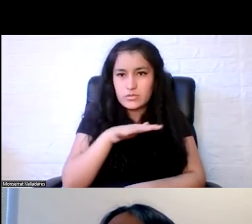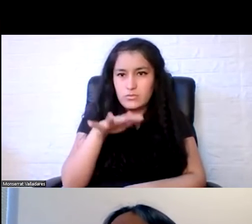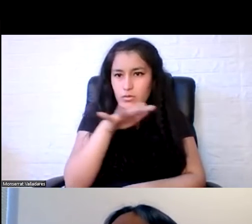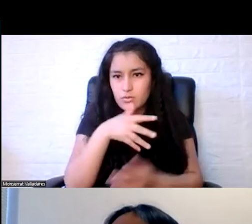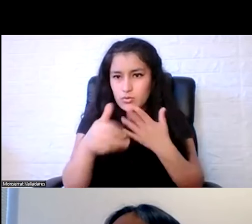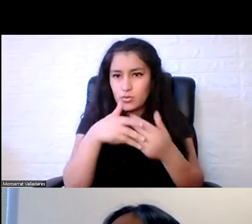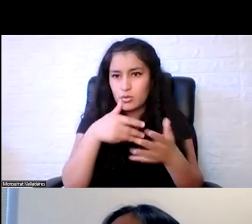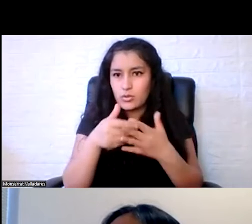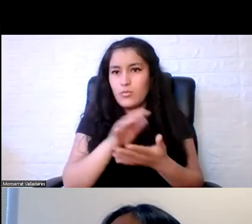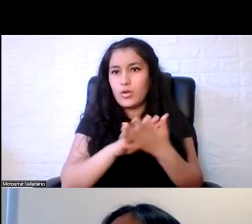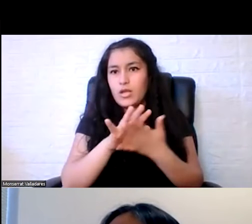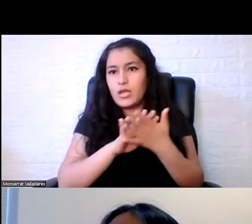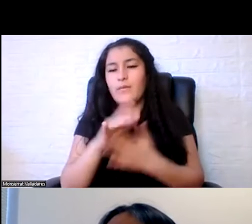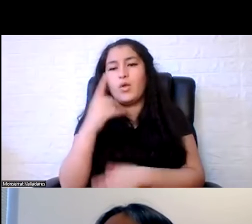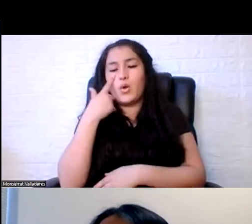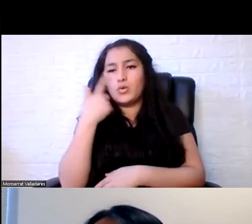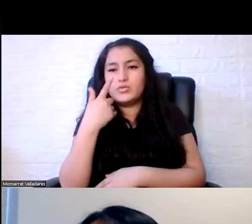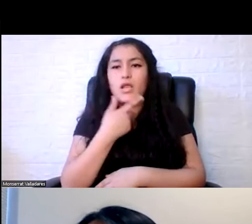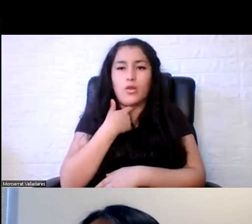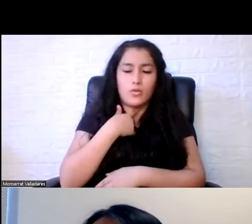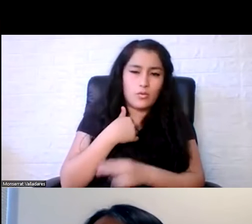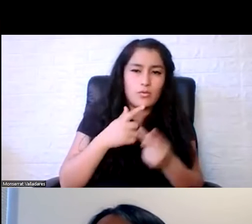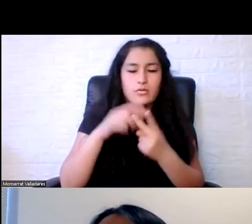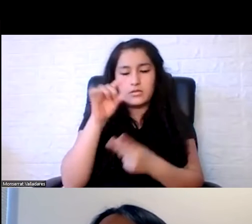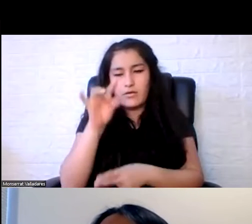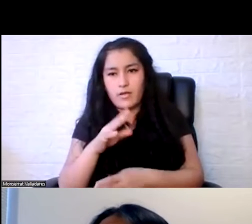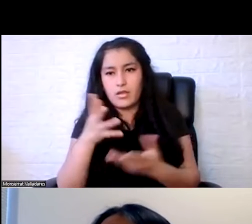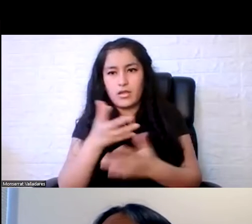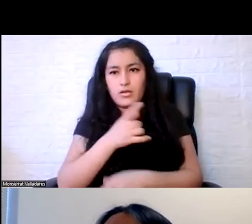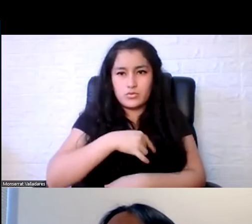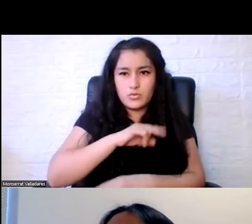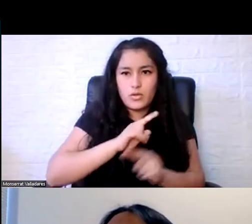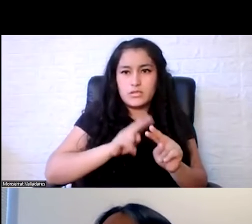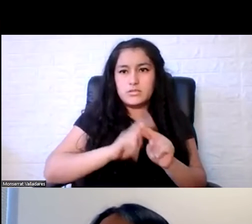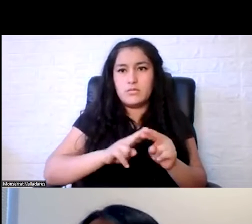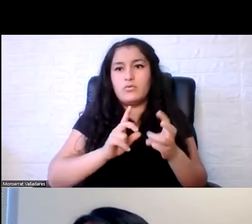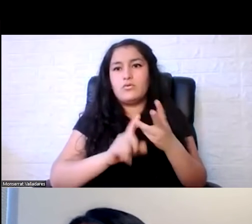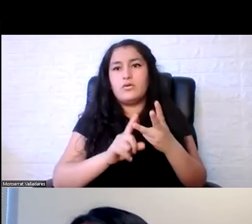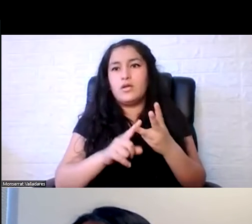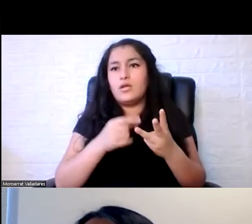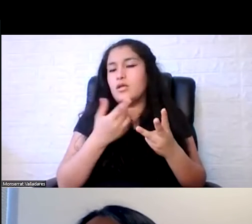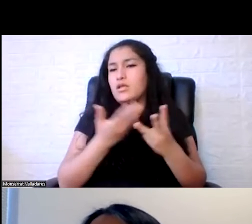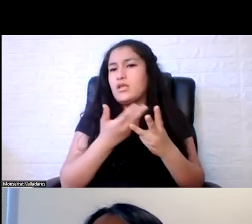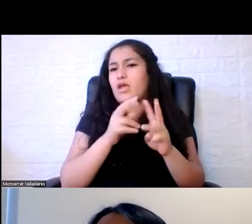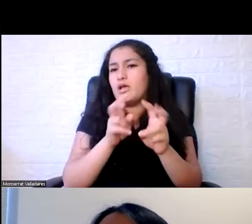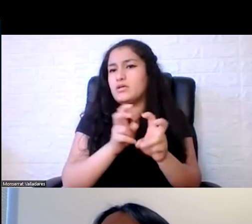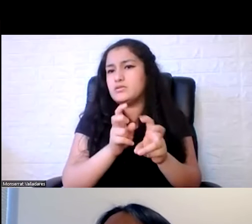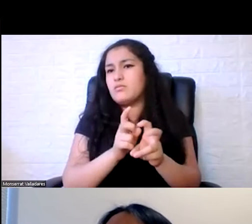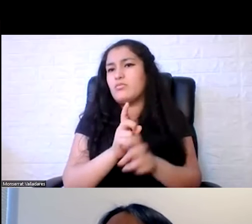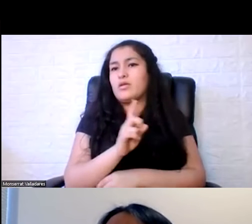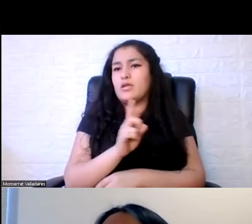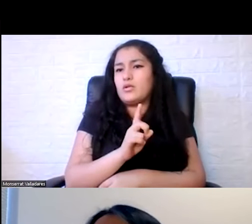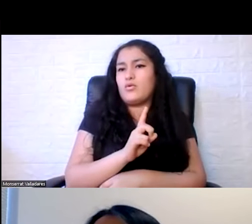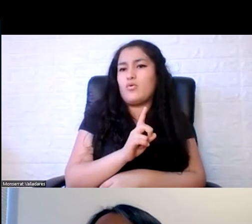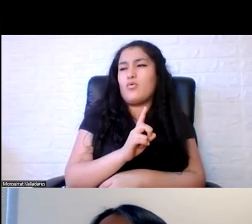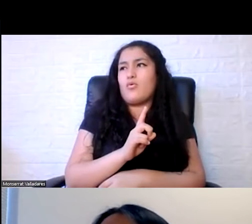sentido de reconocer nuestros intereses, reconocer nuestras actorías y el con quién no cohabitamos en estos espacios y, por lo tanto,